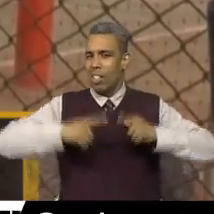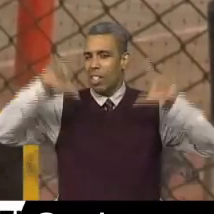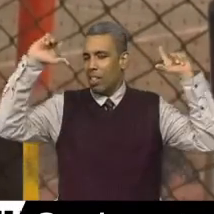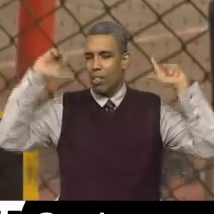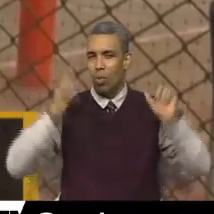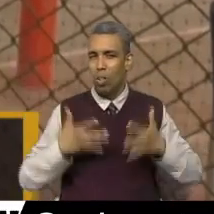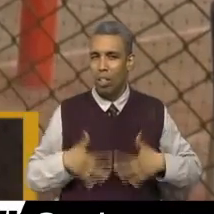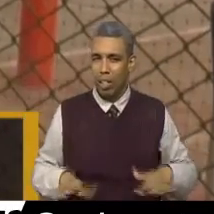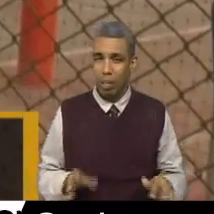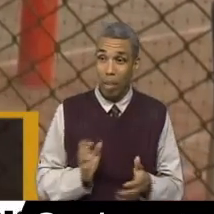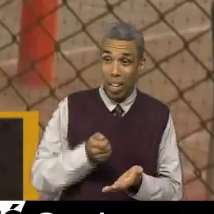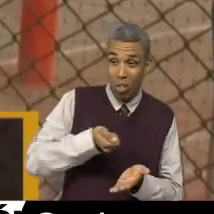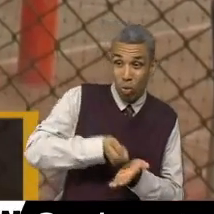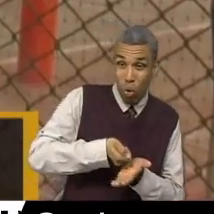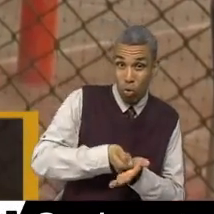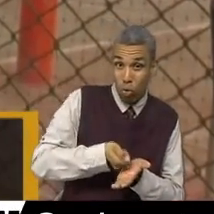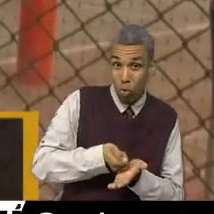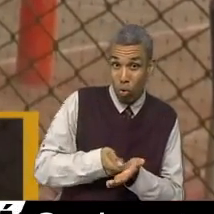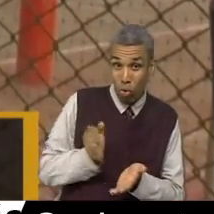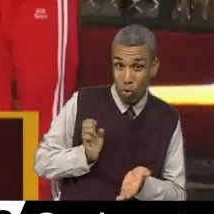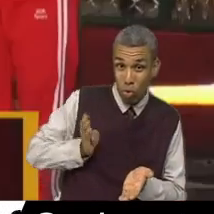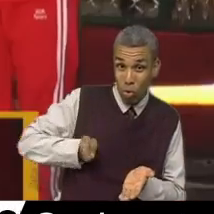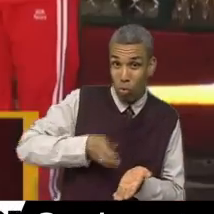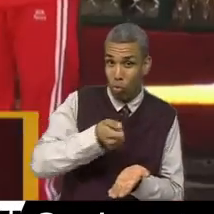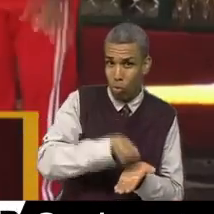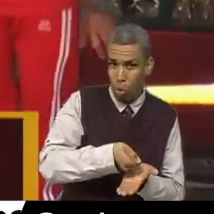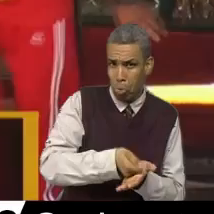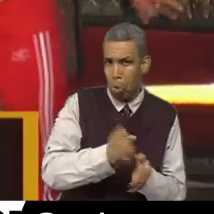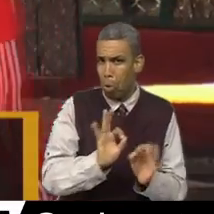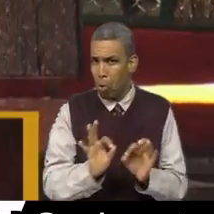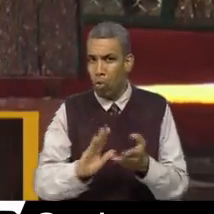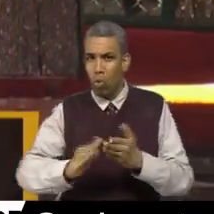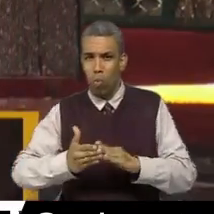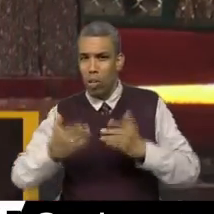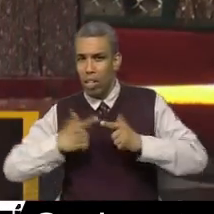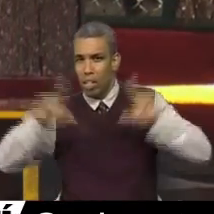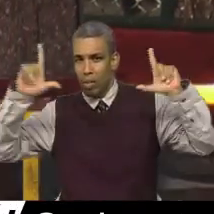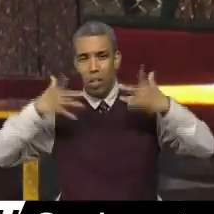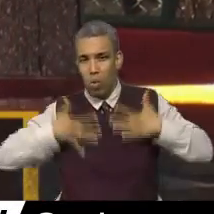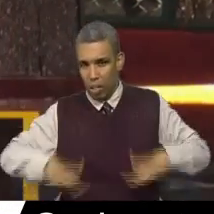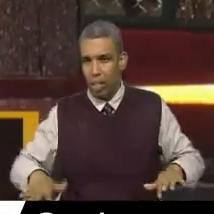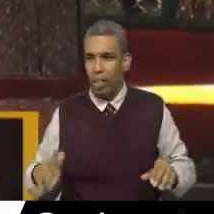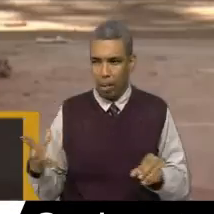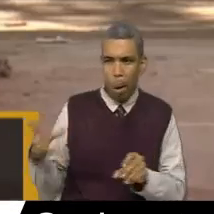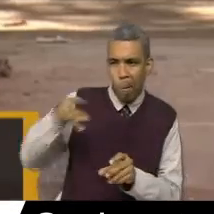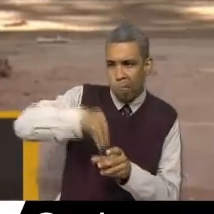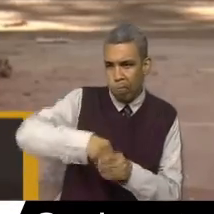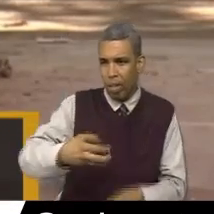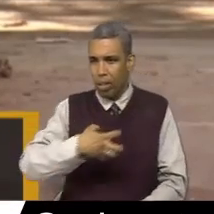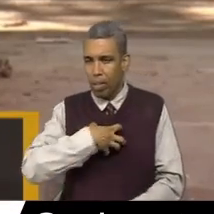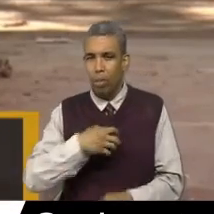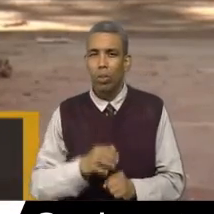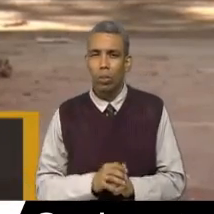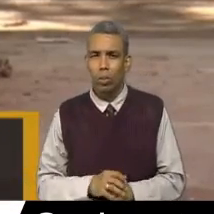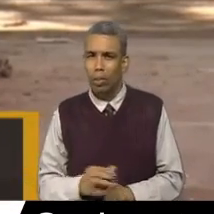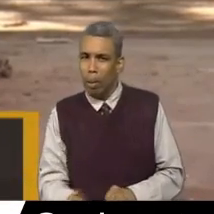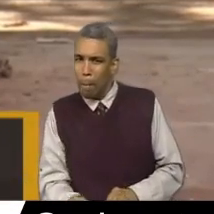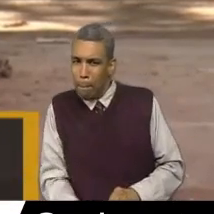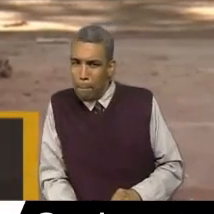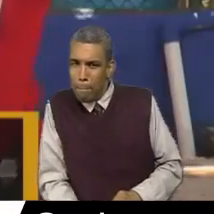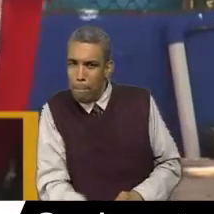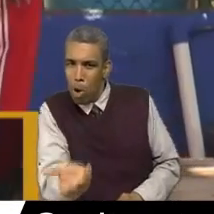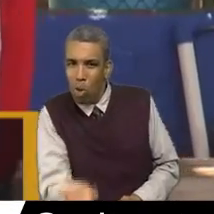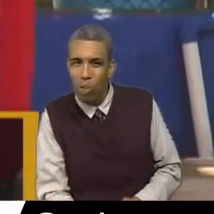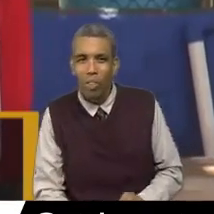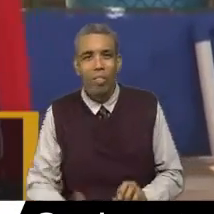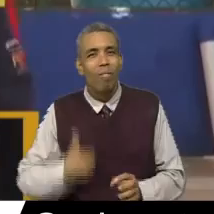general. Tenemos el evento de tejo, minitejo y bolo. La actividad deportiva también busca recuperar esos juegos tradicionales y pasar un rato